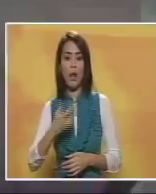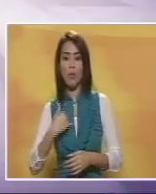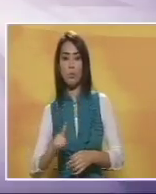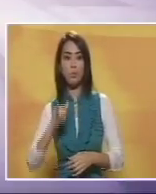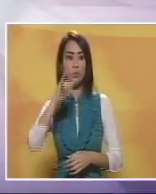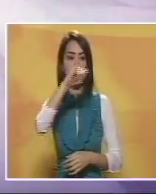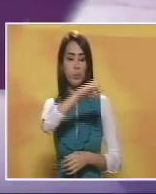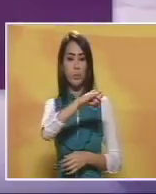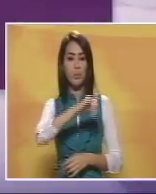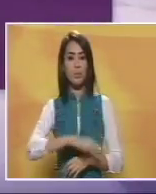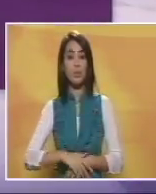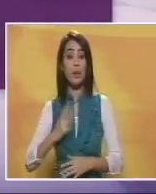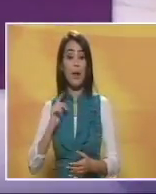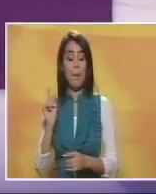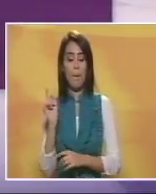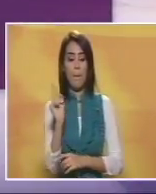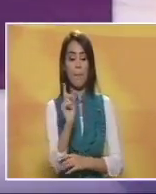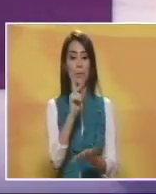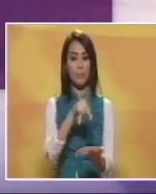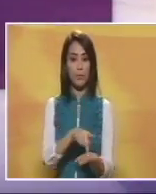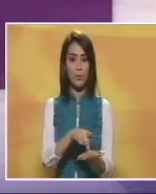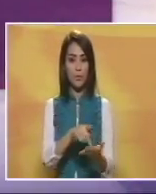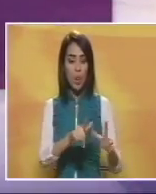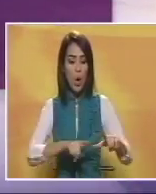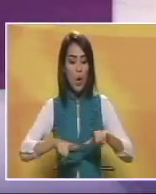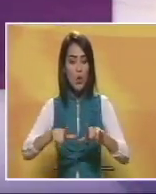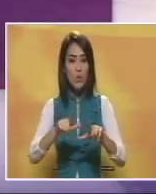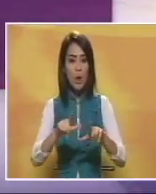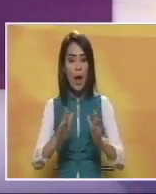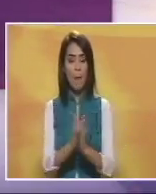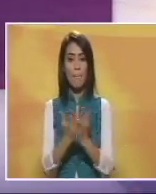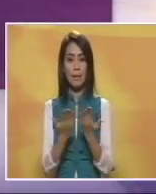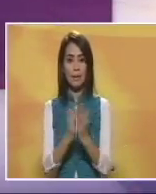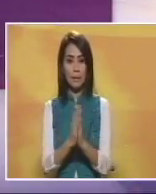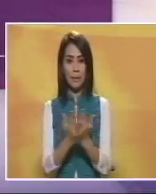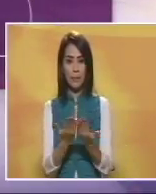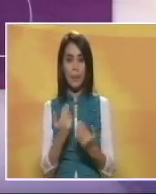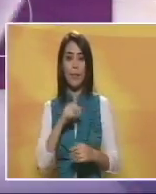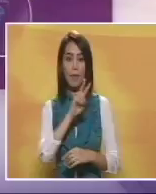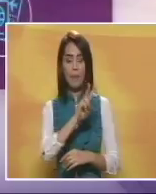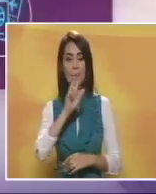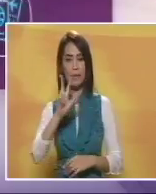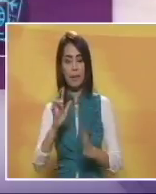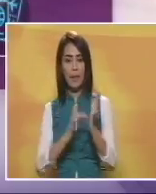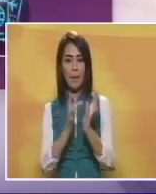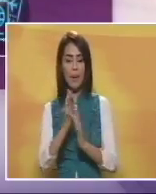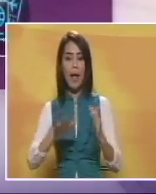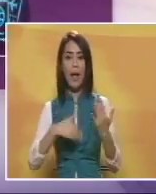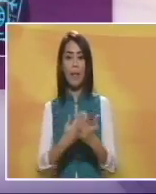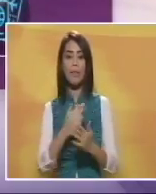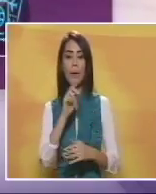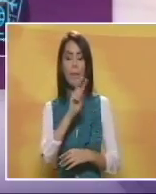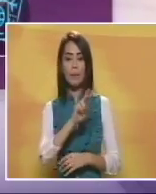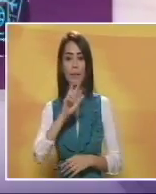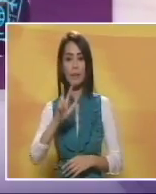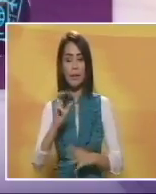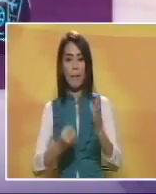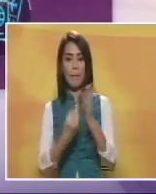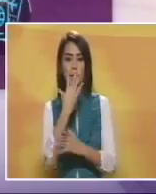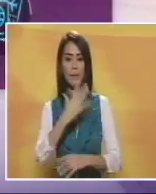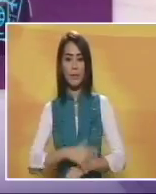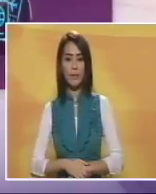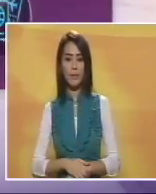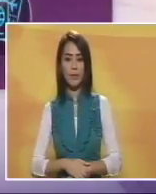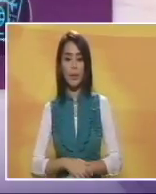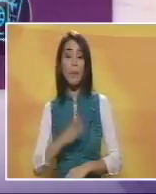migratorio, tendrá que acercarse a alguno de los puntos con su pasaporte desde el 23 de abril hasta el 23 de mayo. En el